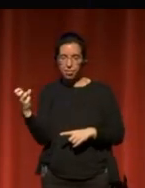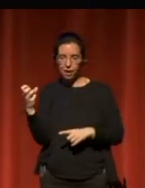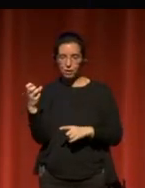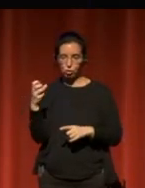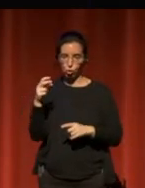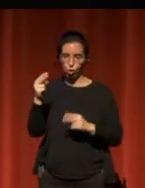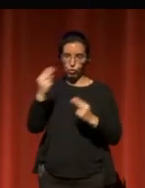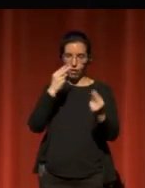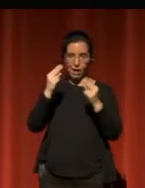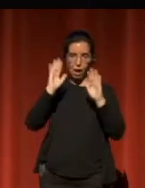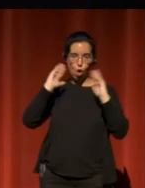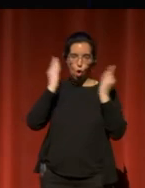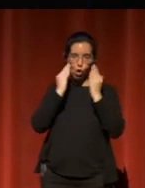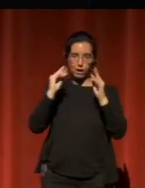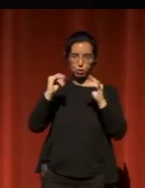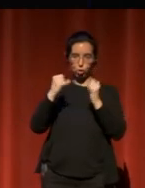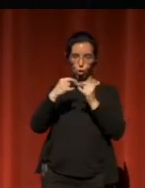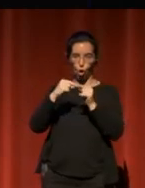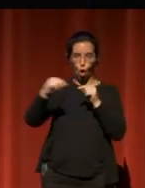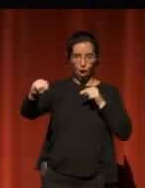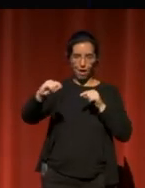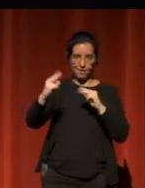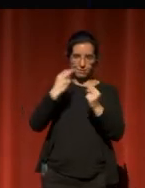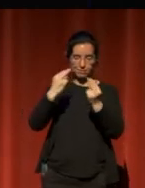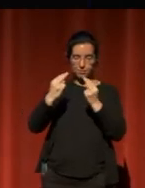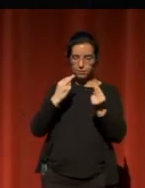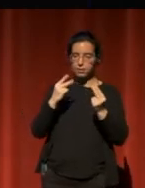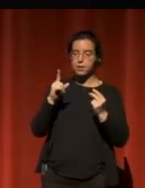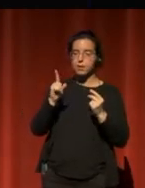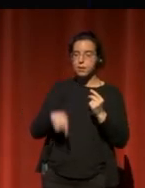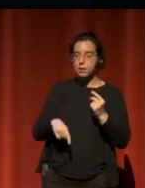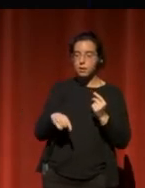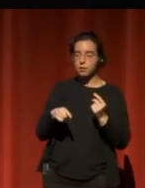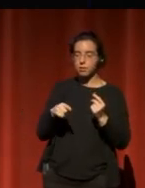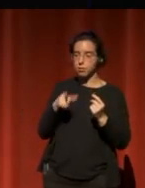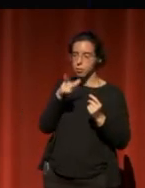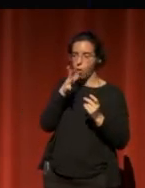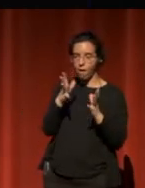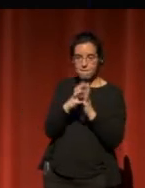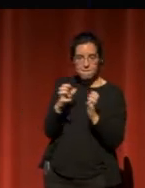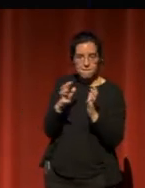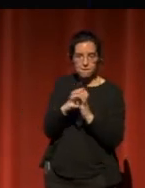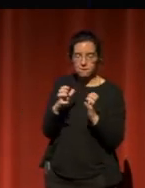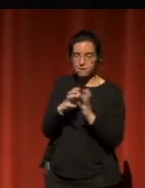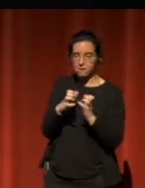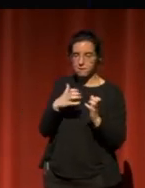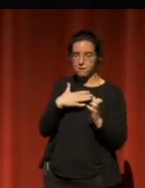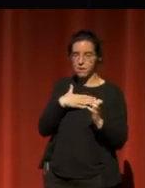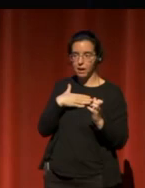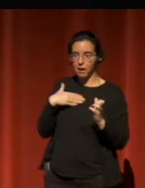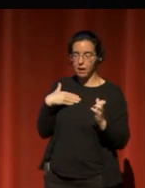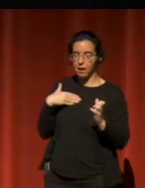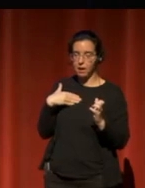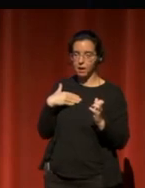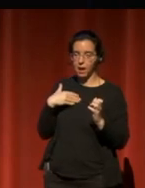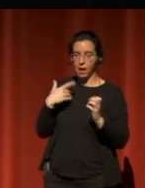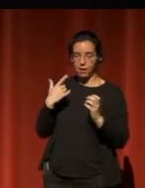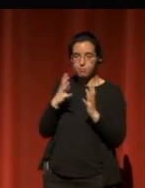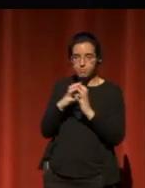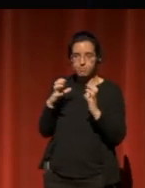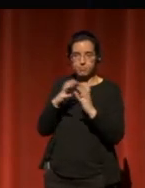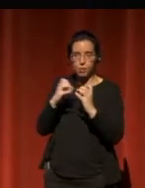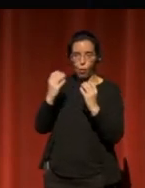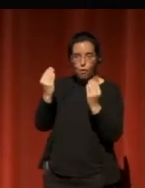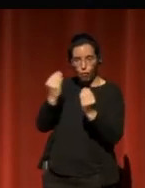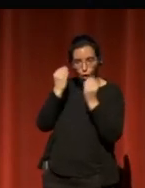online, movidos por el afán absoluto de encontrarse, de formarse, de